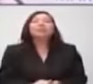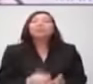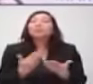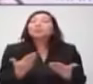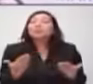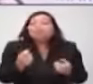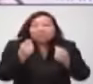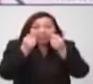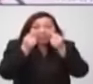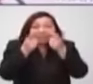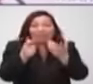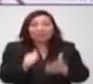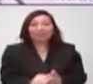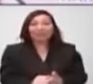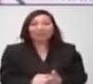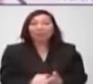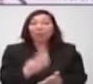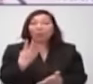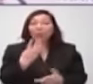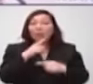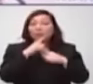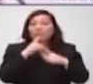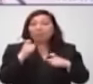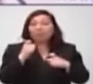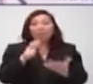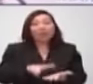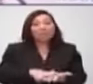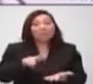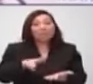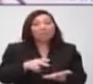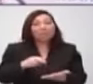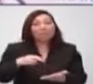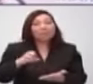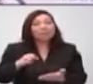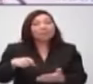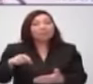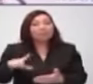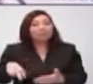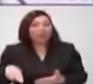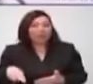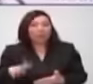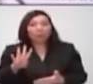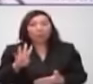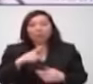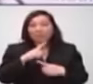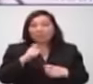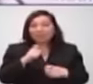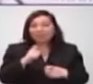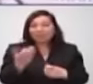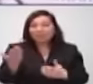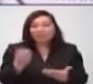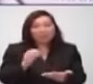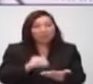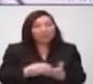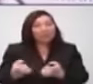cosas sorprendentes. El 4 de marzo se aprueba un master plan. El 4 de marzo se solicita una